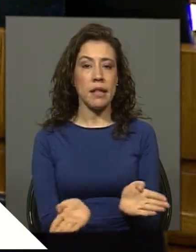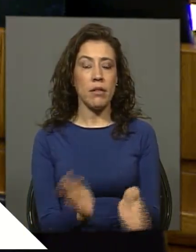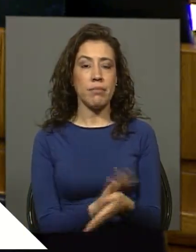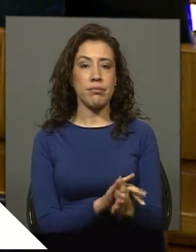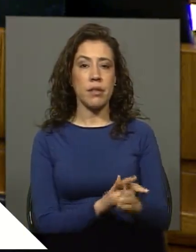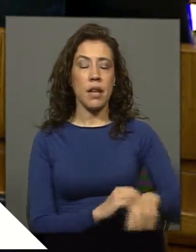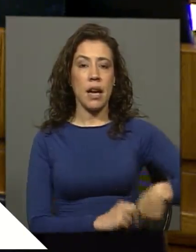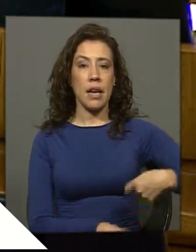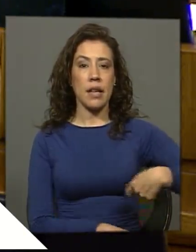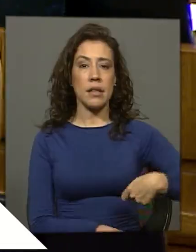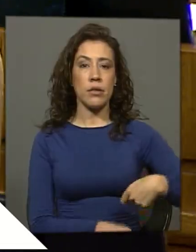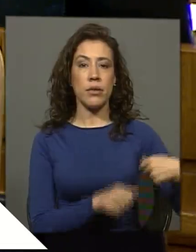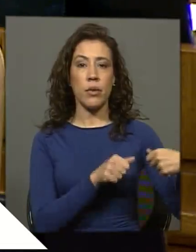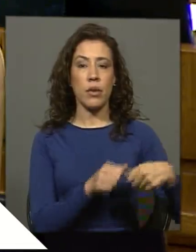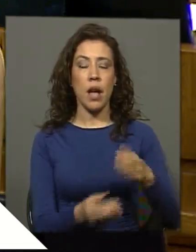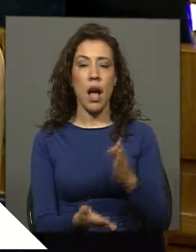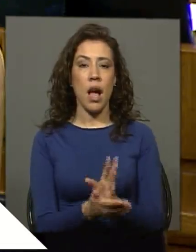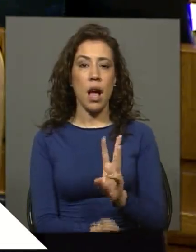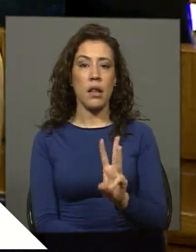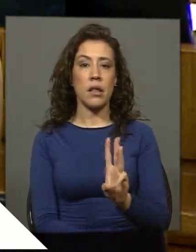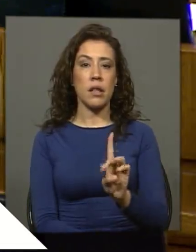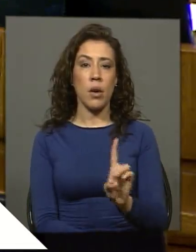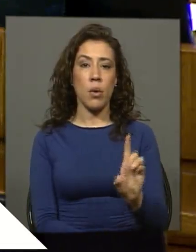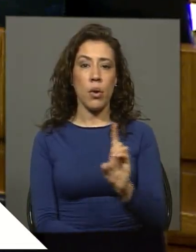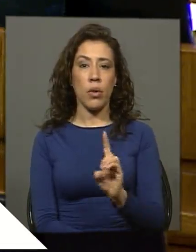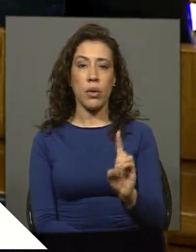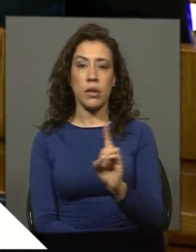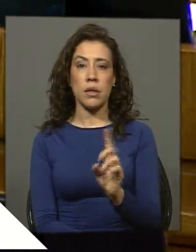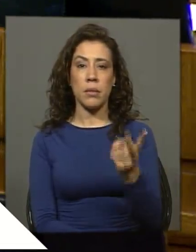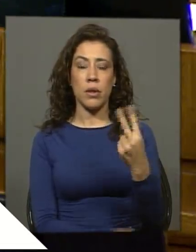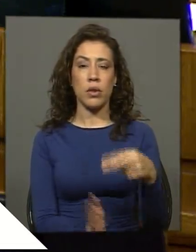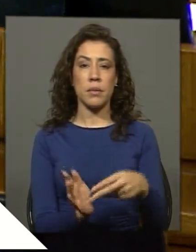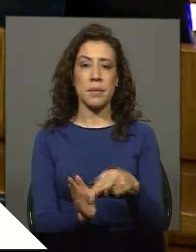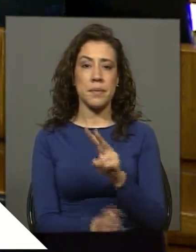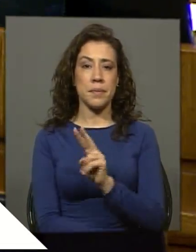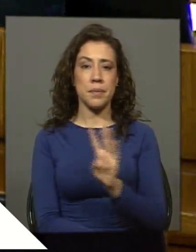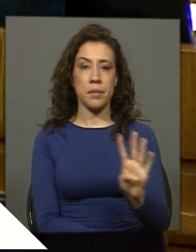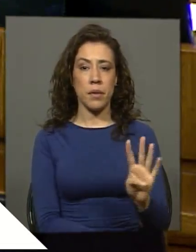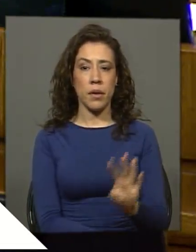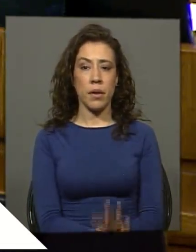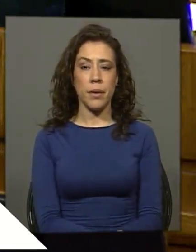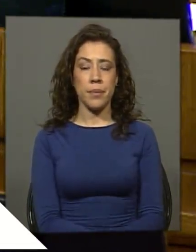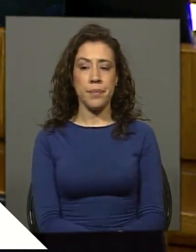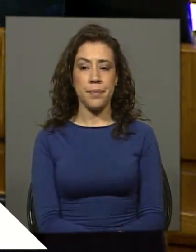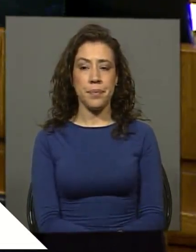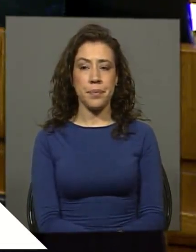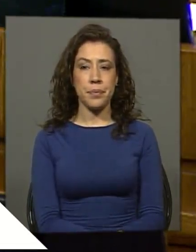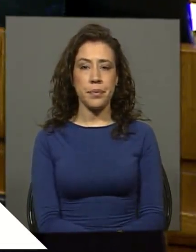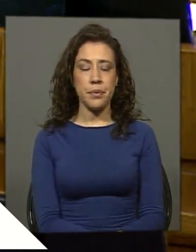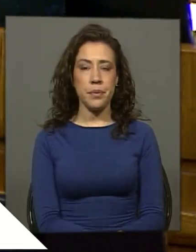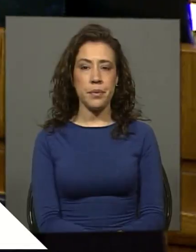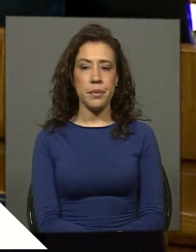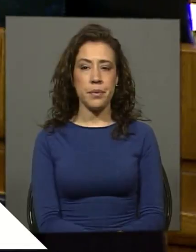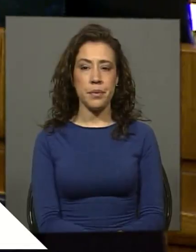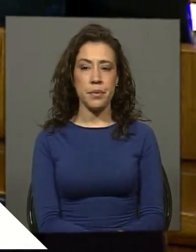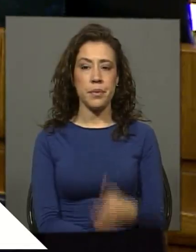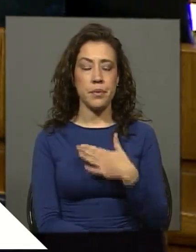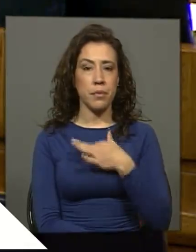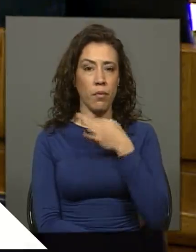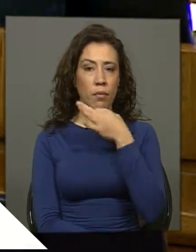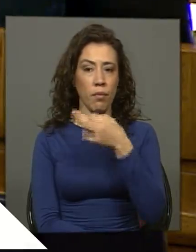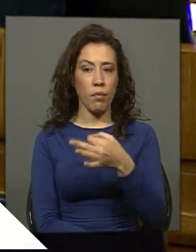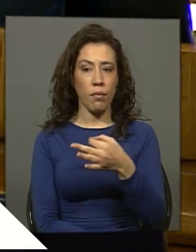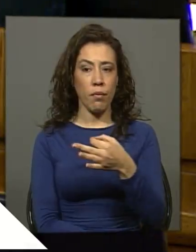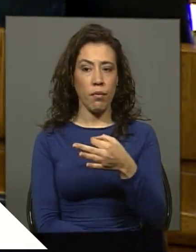que va a tener vigencia hasta el 31 de diciembre del 2024 quiero destacar señor presidente en relación a